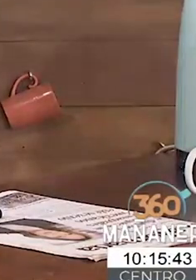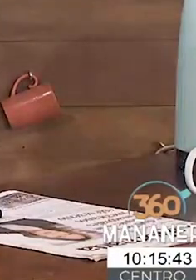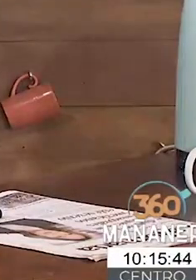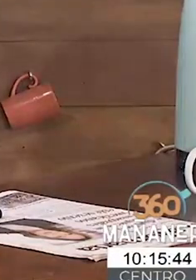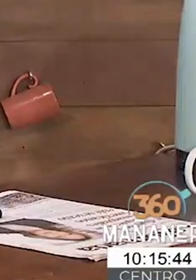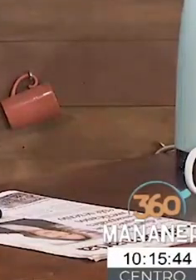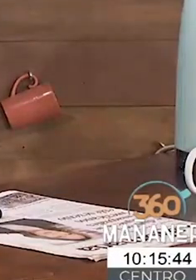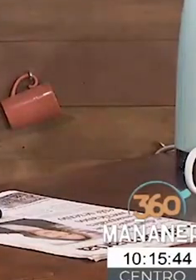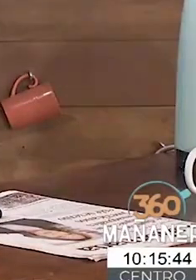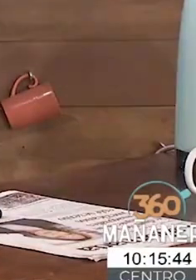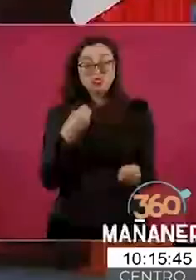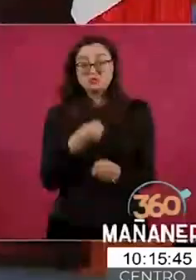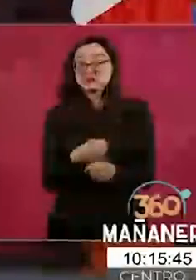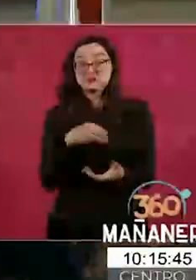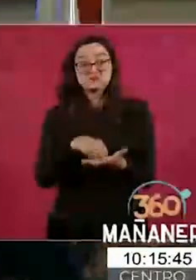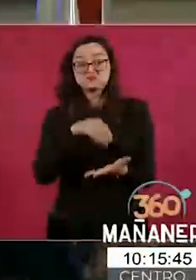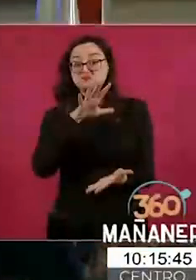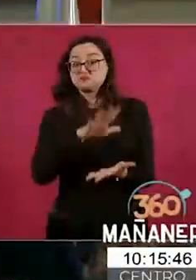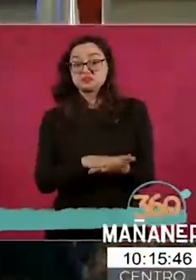se